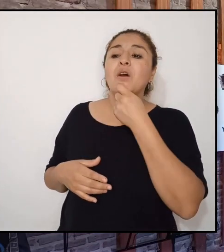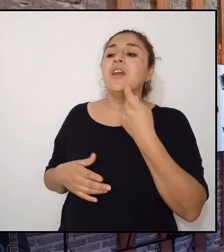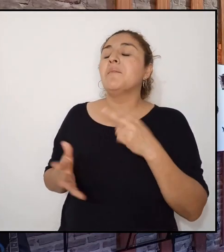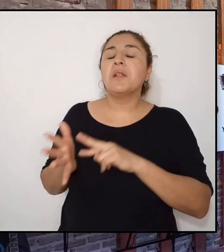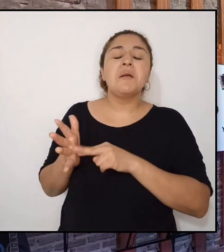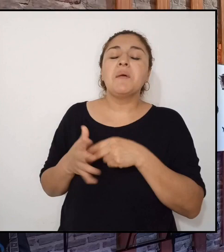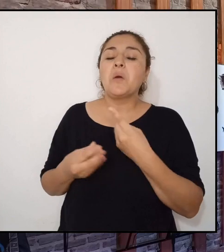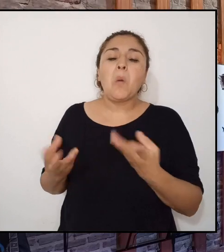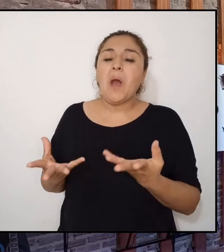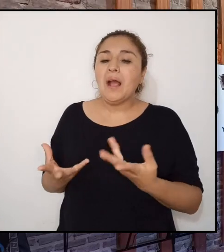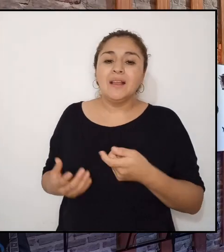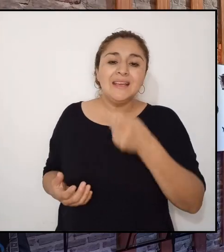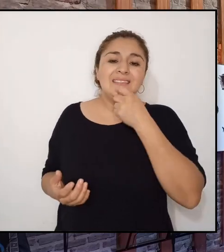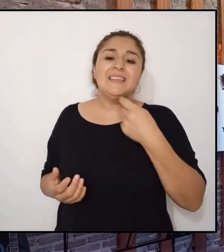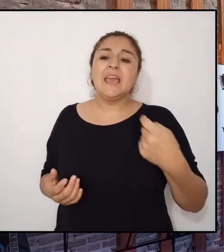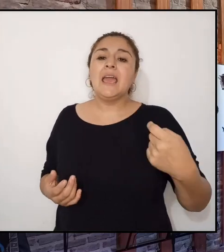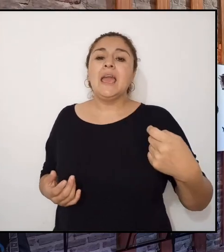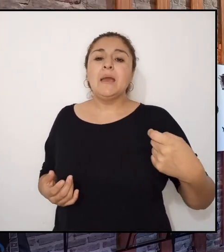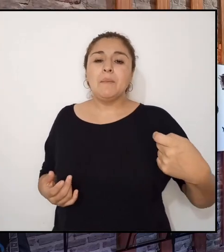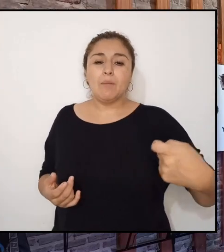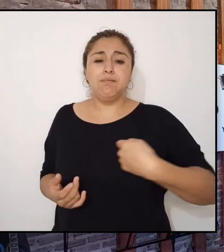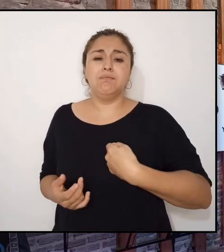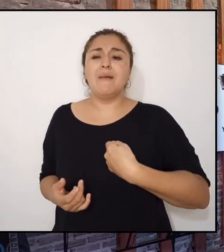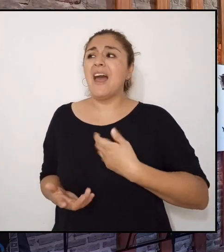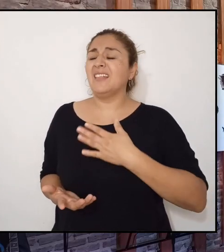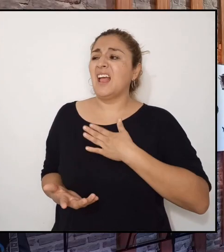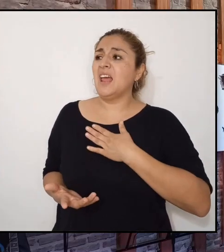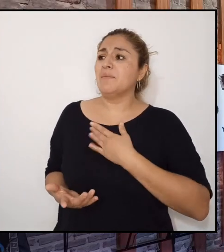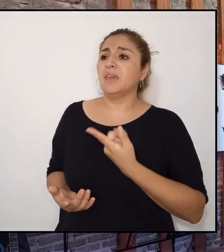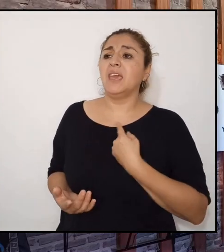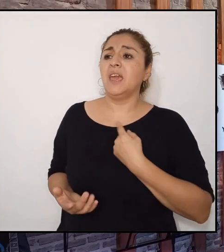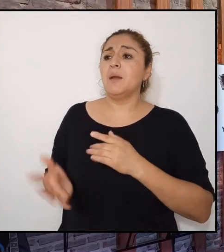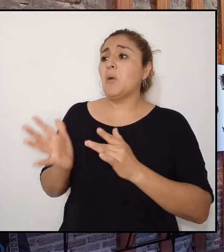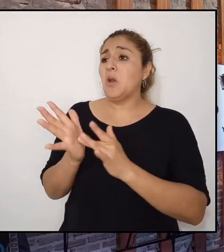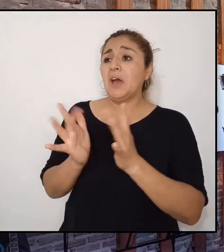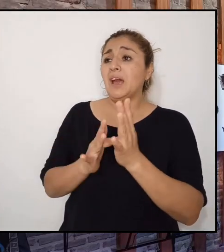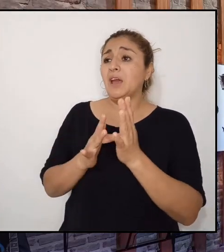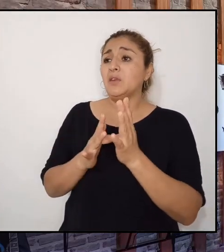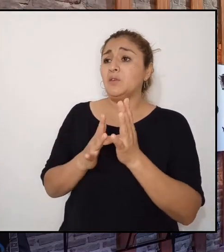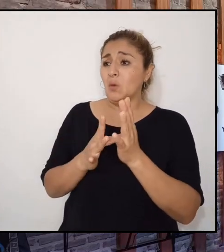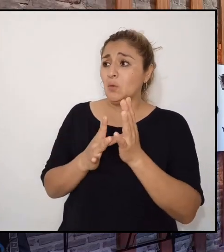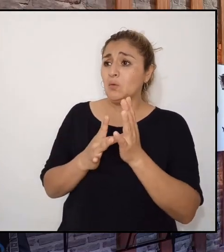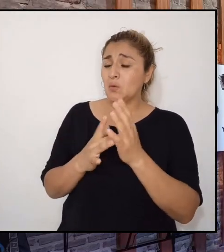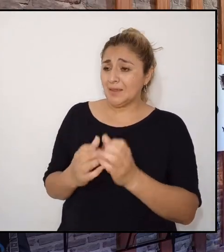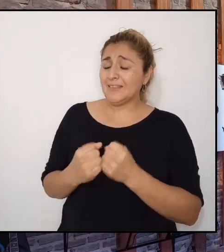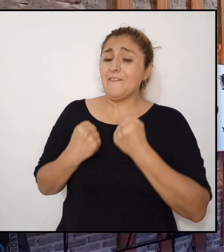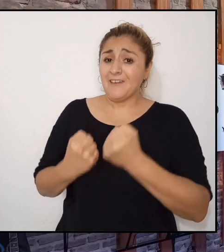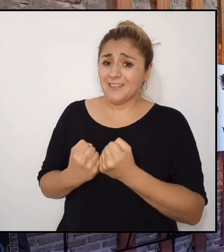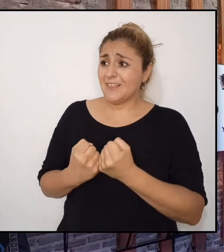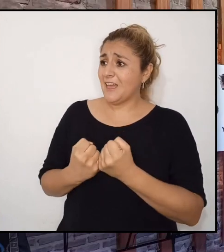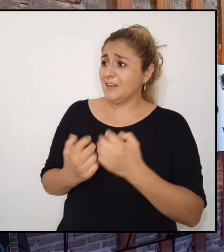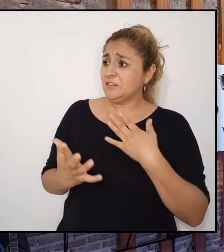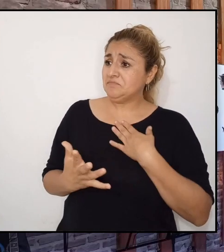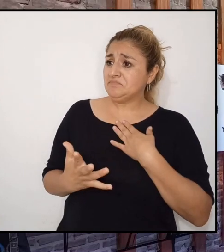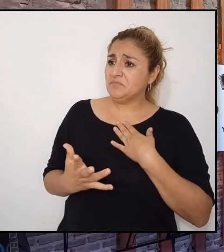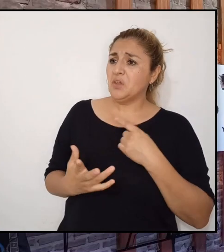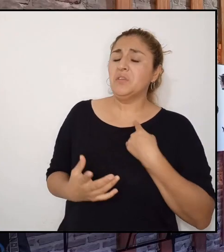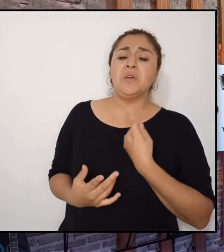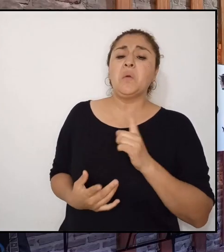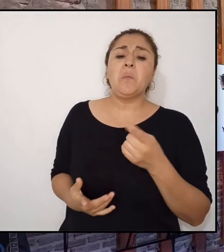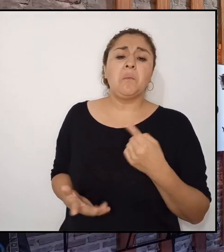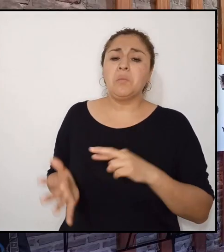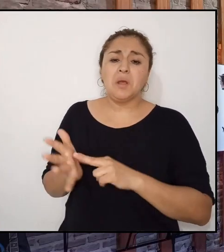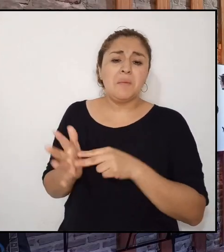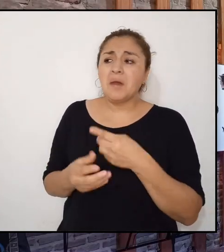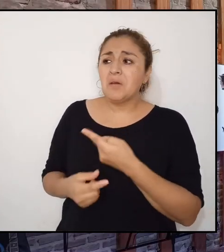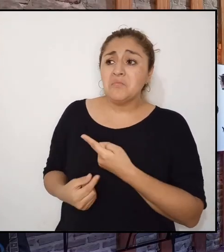¿Verdad? Entonces, ¿cuánto amamos la palabra de Dios como para estar dispuesto a dar la vida? Entonces ahí